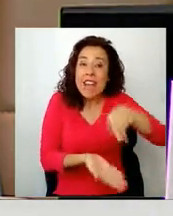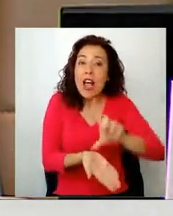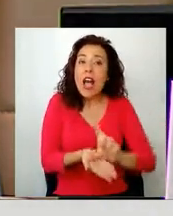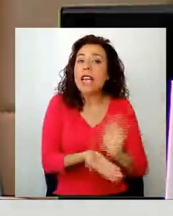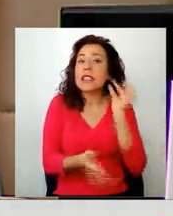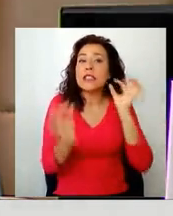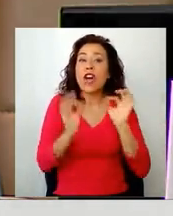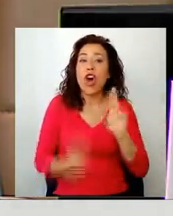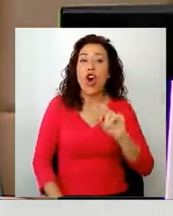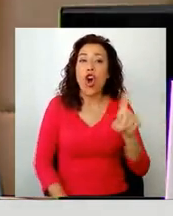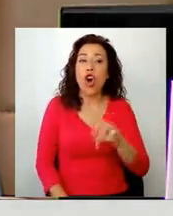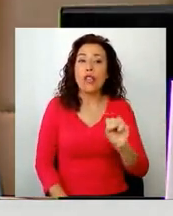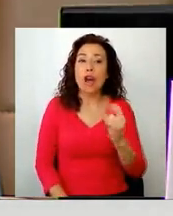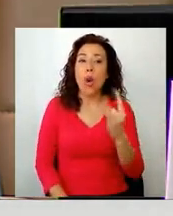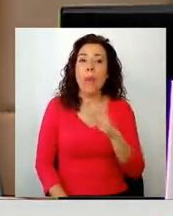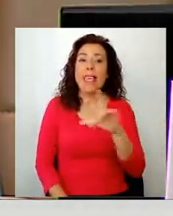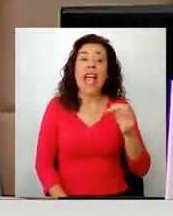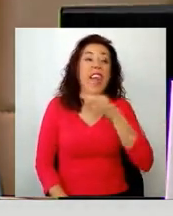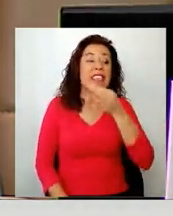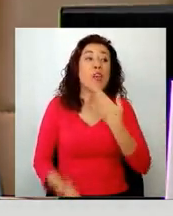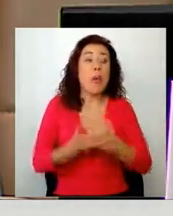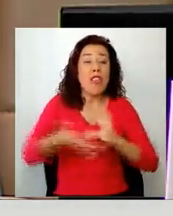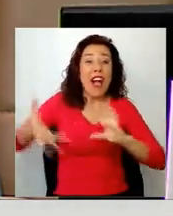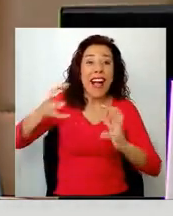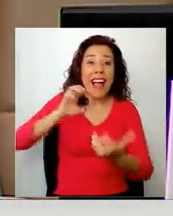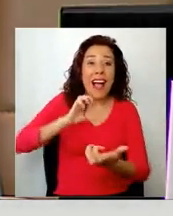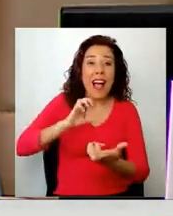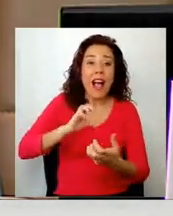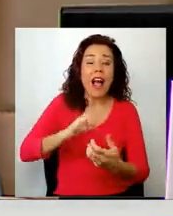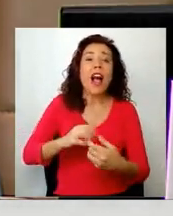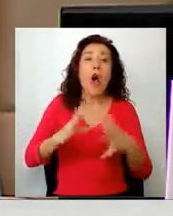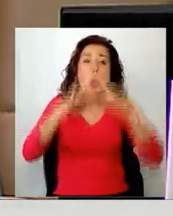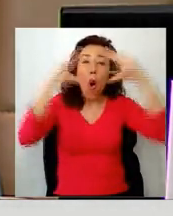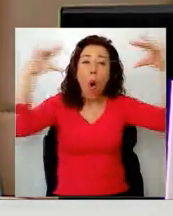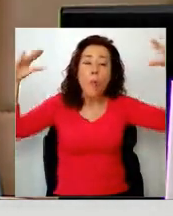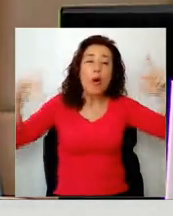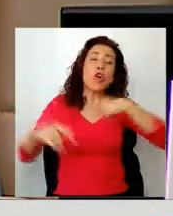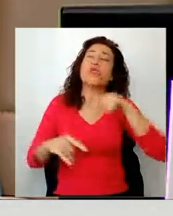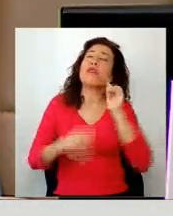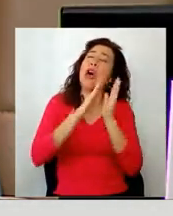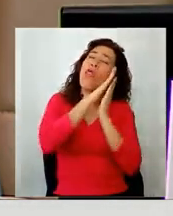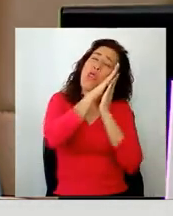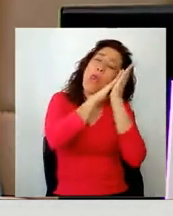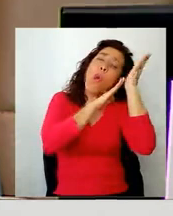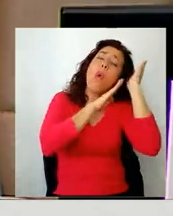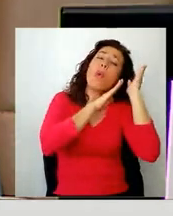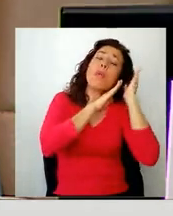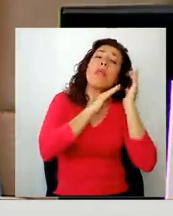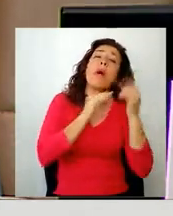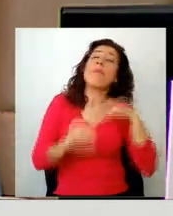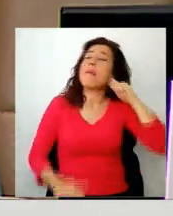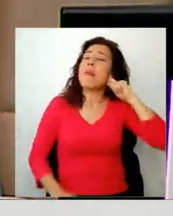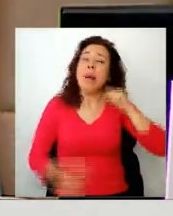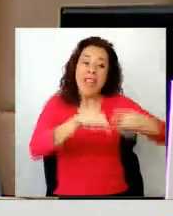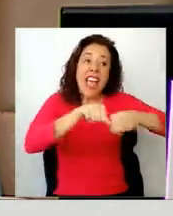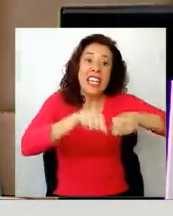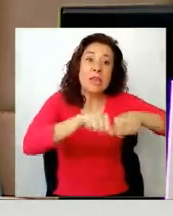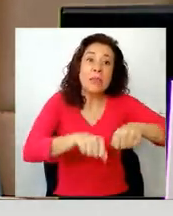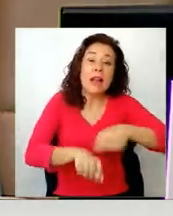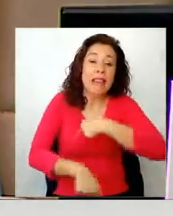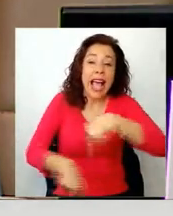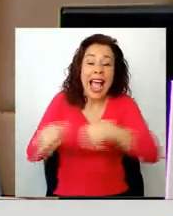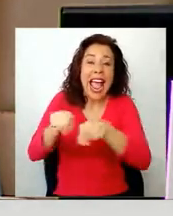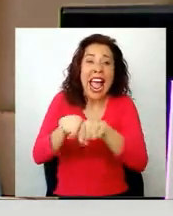cuando fue la catástrofe del humo Nosotros estábamos durmiendo y mi mamá nos despertó a todas nuestras hermanas y dijo